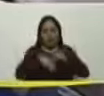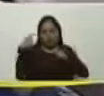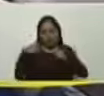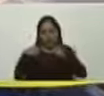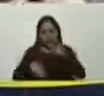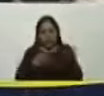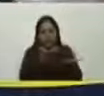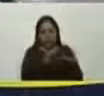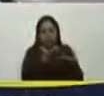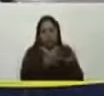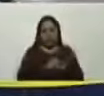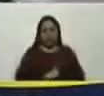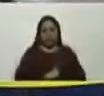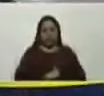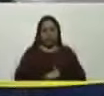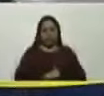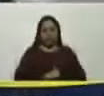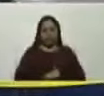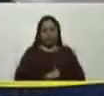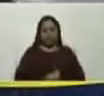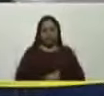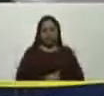escolares.